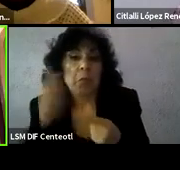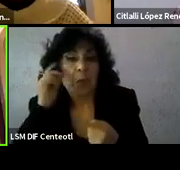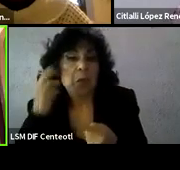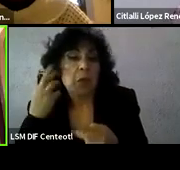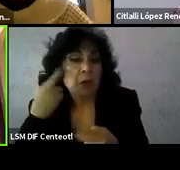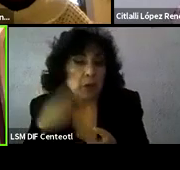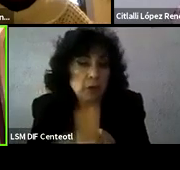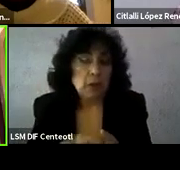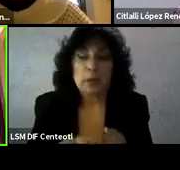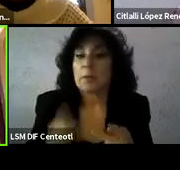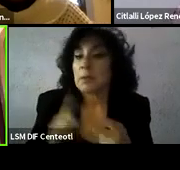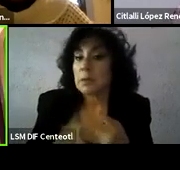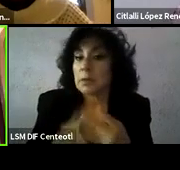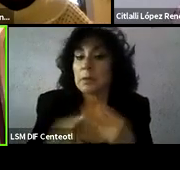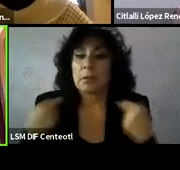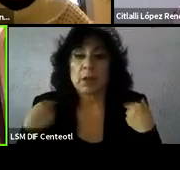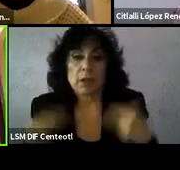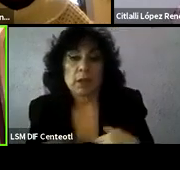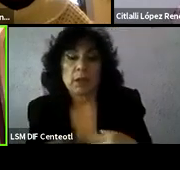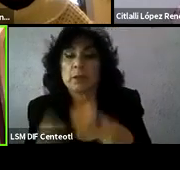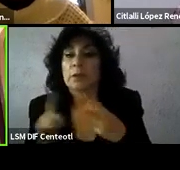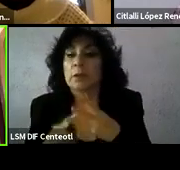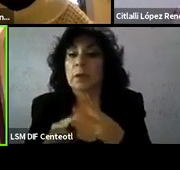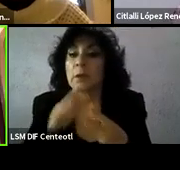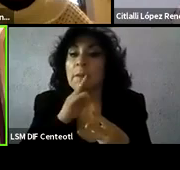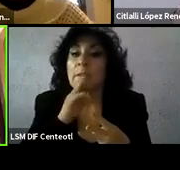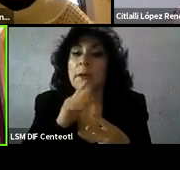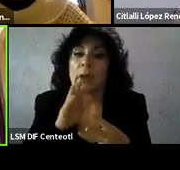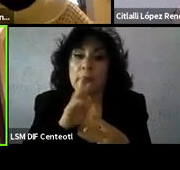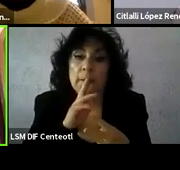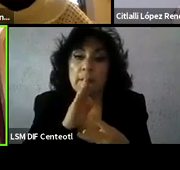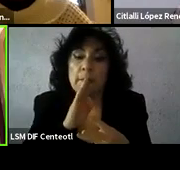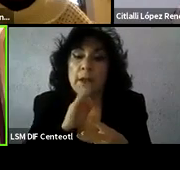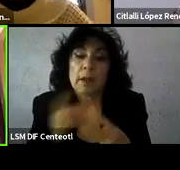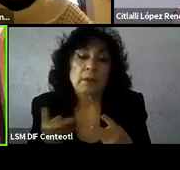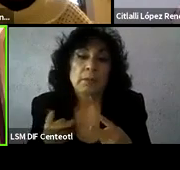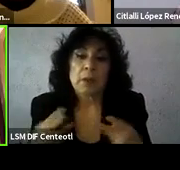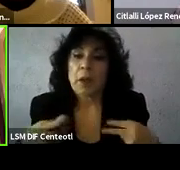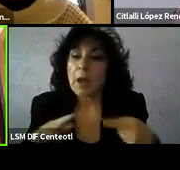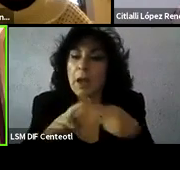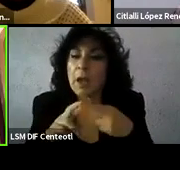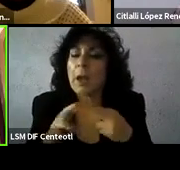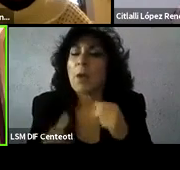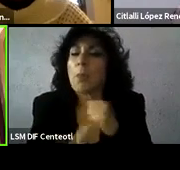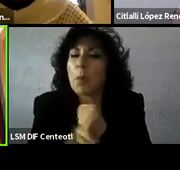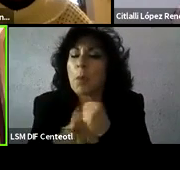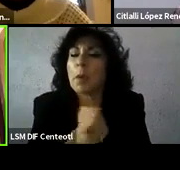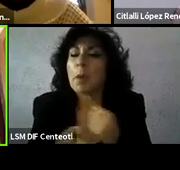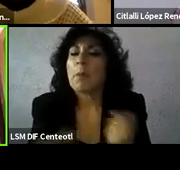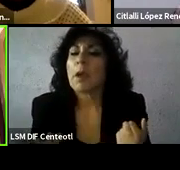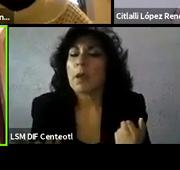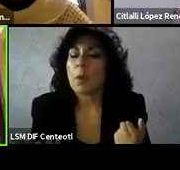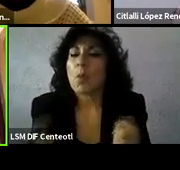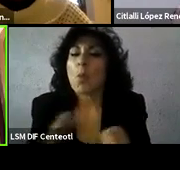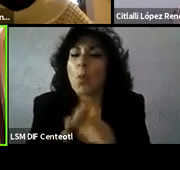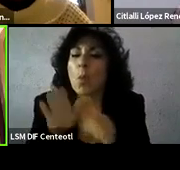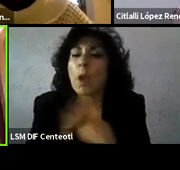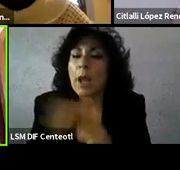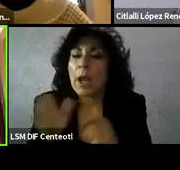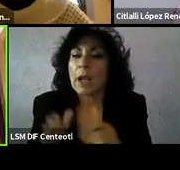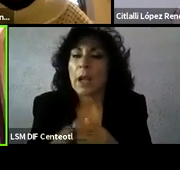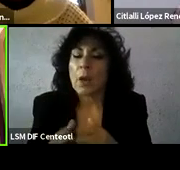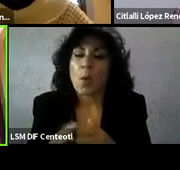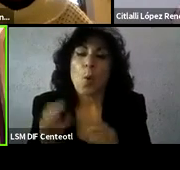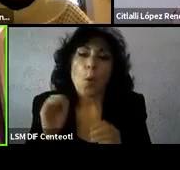o si es con papás y mamás, y cómo se da esas relaciones, ¿no? O cuáles son los problemas que han sido históricos y que no se